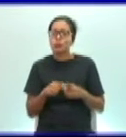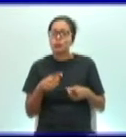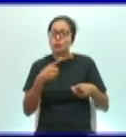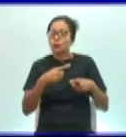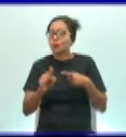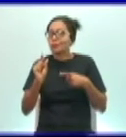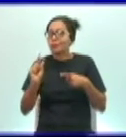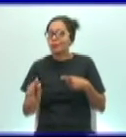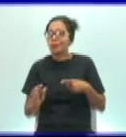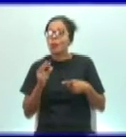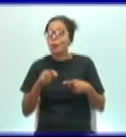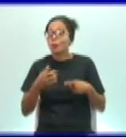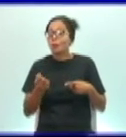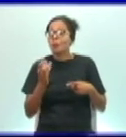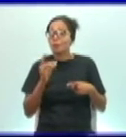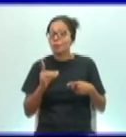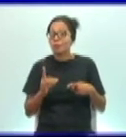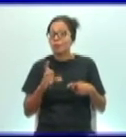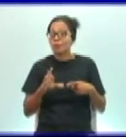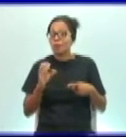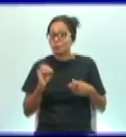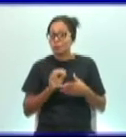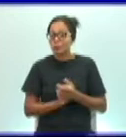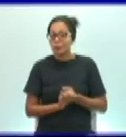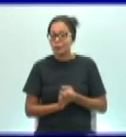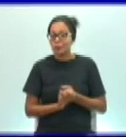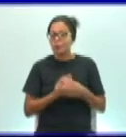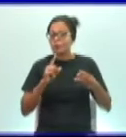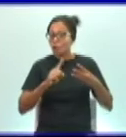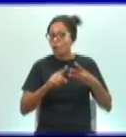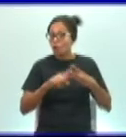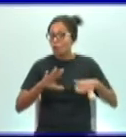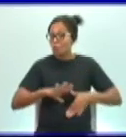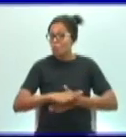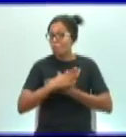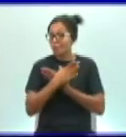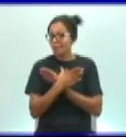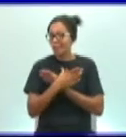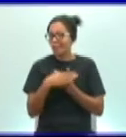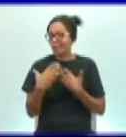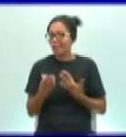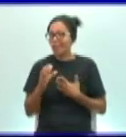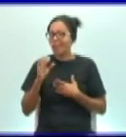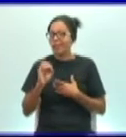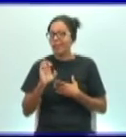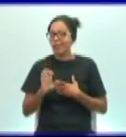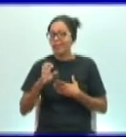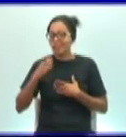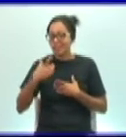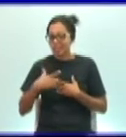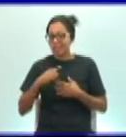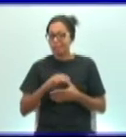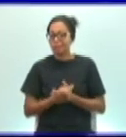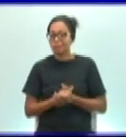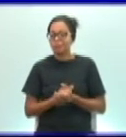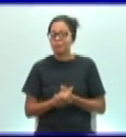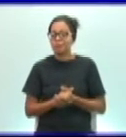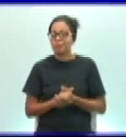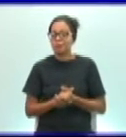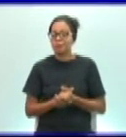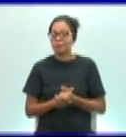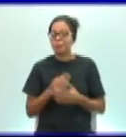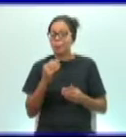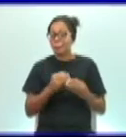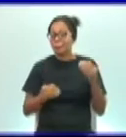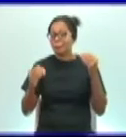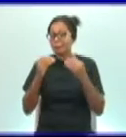OEA y ministro de Relaciones Exteriores. Rápidamente, cuando ustedes ven todos estos elementos, y yo voy a identificarlo, digo Raúl Roa García, canciller de la